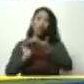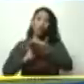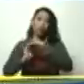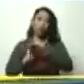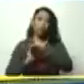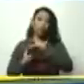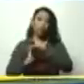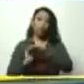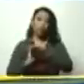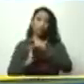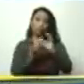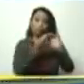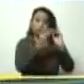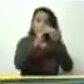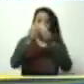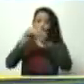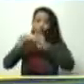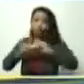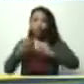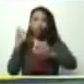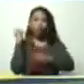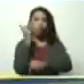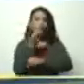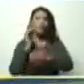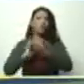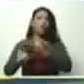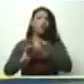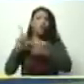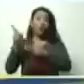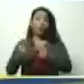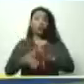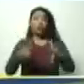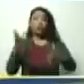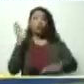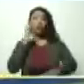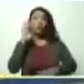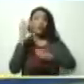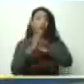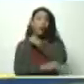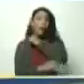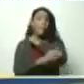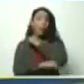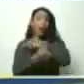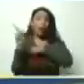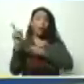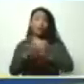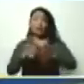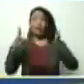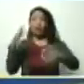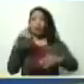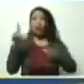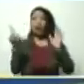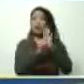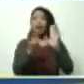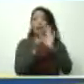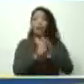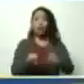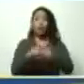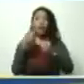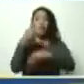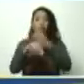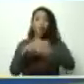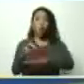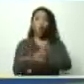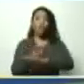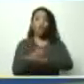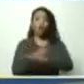debe corregirse esta tremenda irregularidad esta tremenda ilegalidad que cometió el gobierno